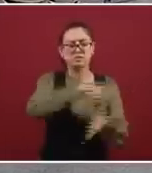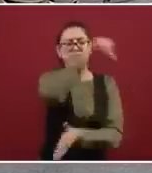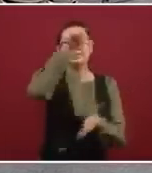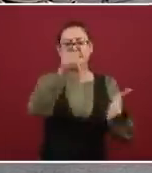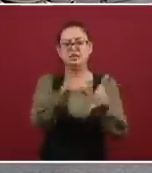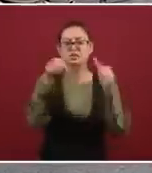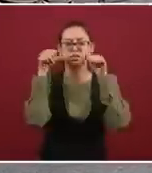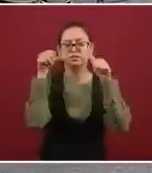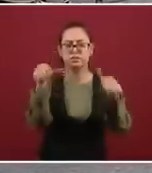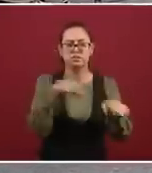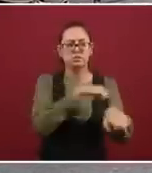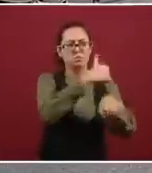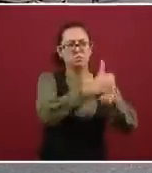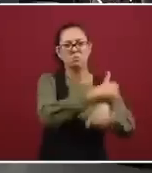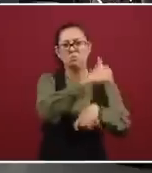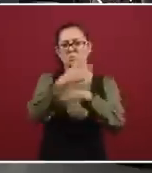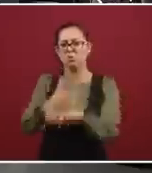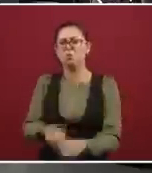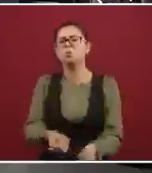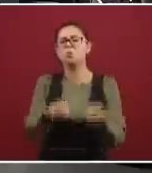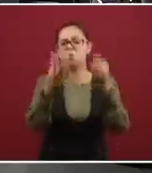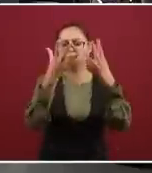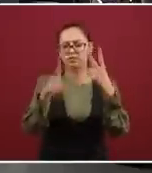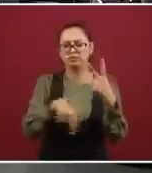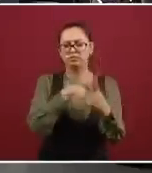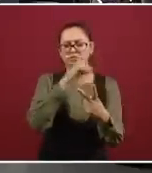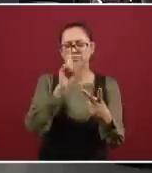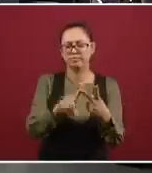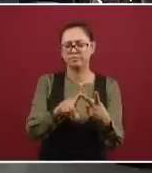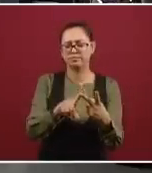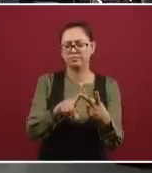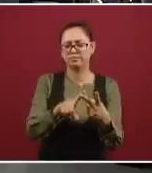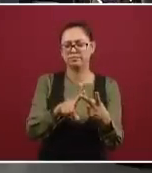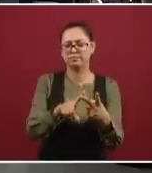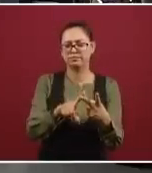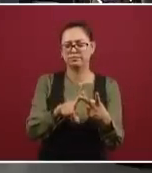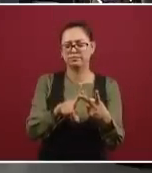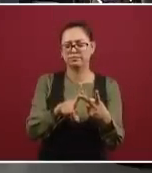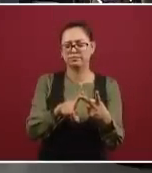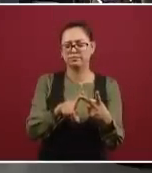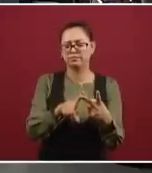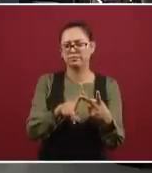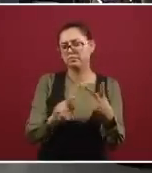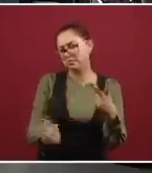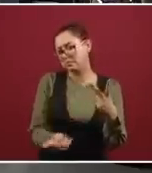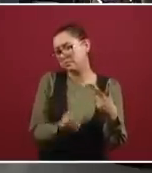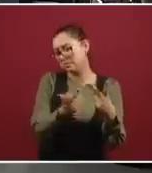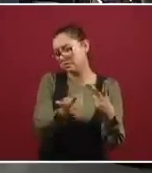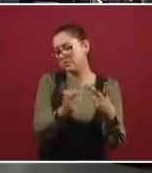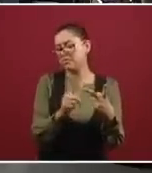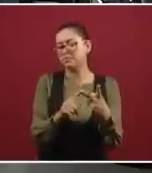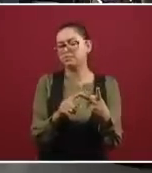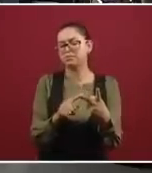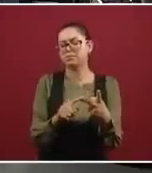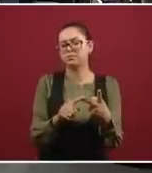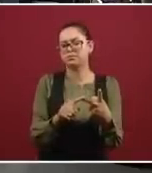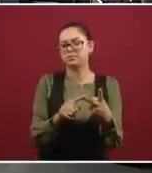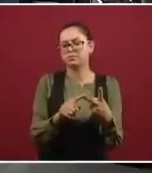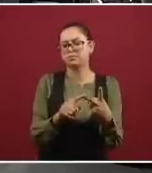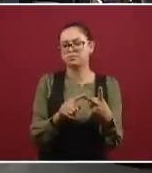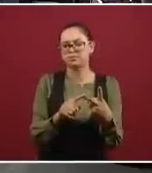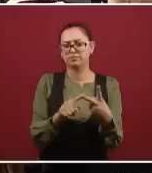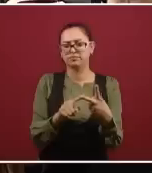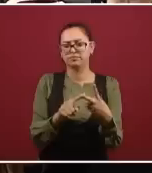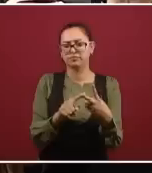estaríamos hablando. Y por otro, preguntarle a usted, presidente, si nos pudiera confirmar que